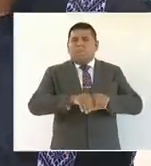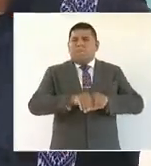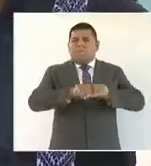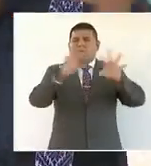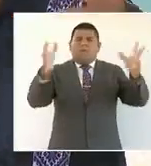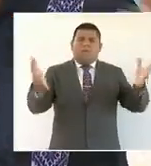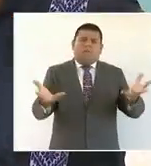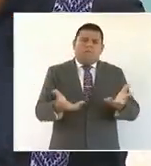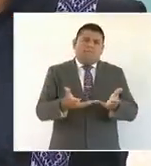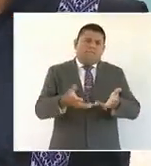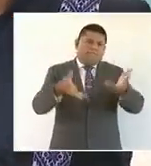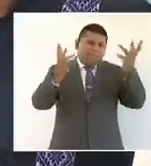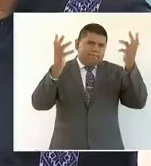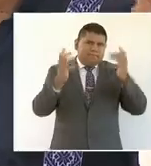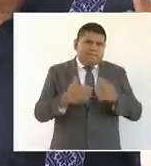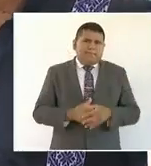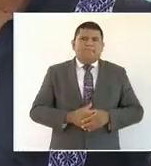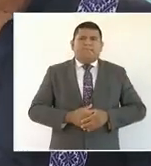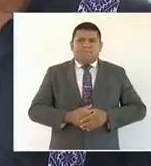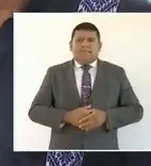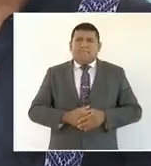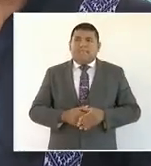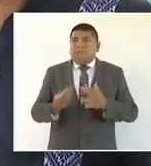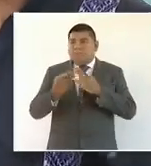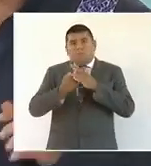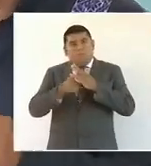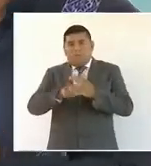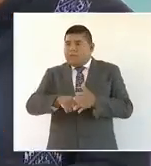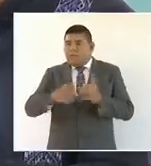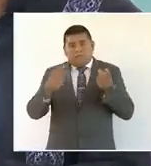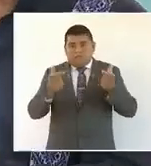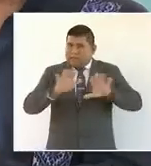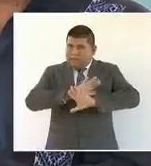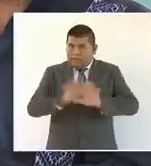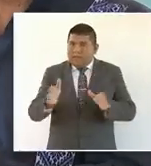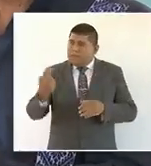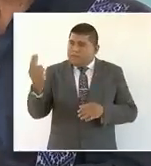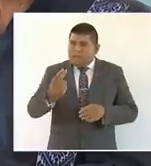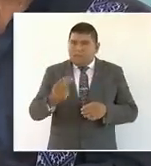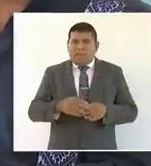y tuvimos que echar a andar un plan de urgencia